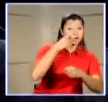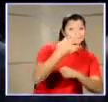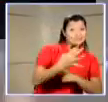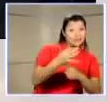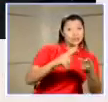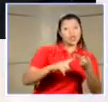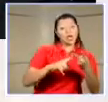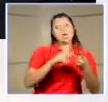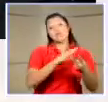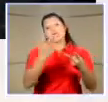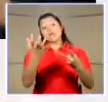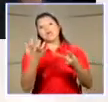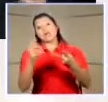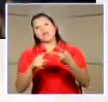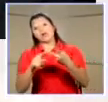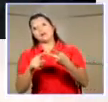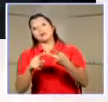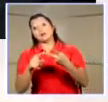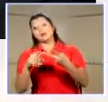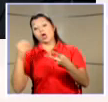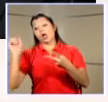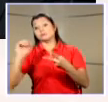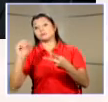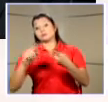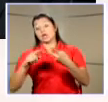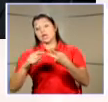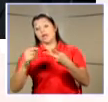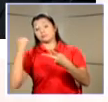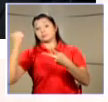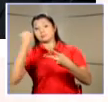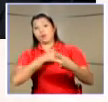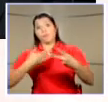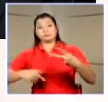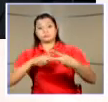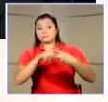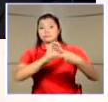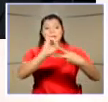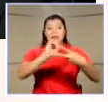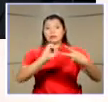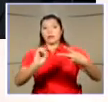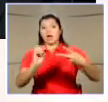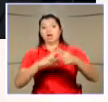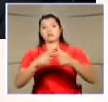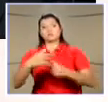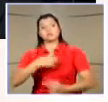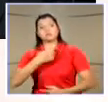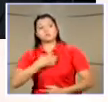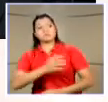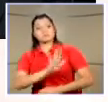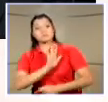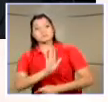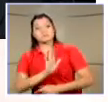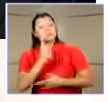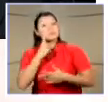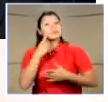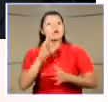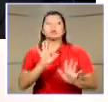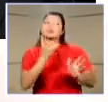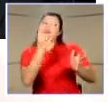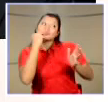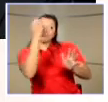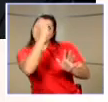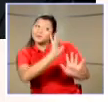opositor. en calificaciones personales, ya eso es calificación personal. Yo sí me meto. Lo que está en las intenciones de cada uno ya es otra cosa. Entonces, están